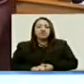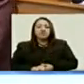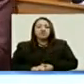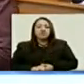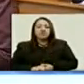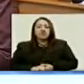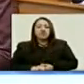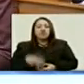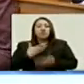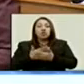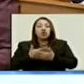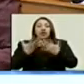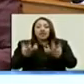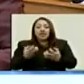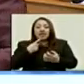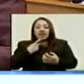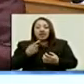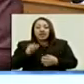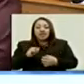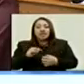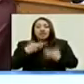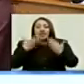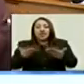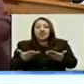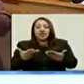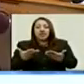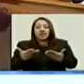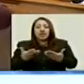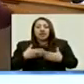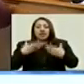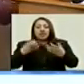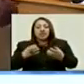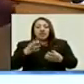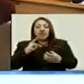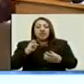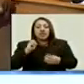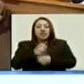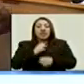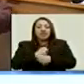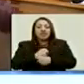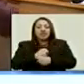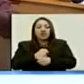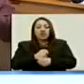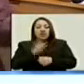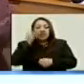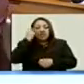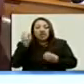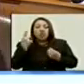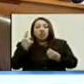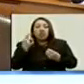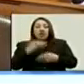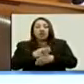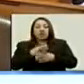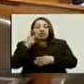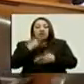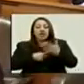La propuesta lo que intenta es darle capacidad de ejercicio, entendida como la